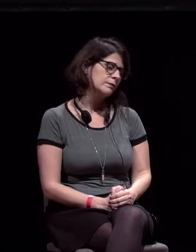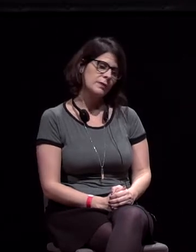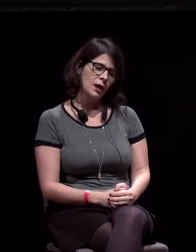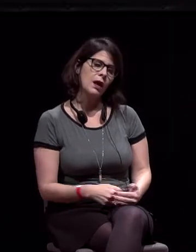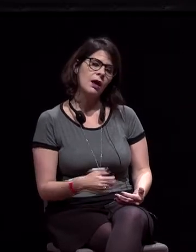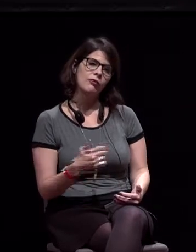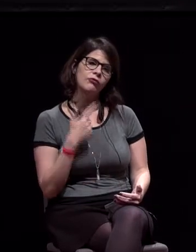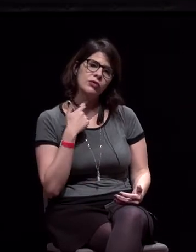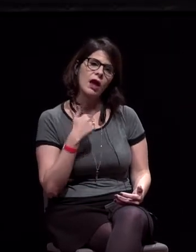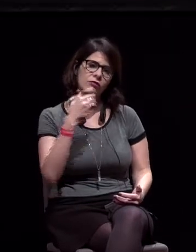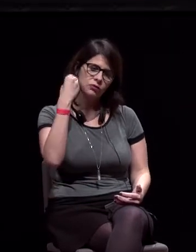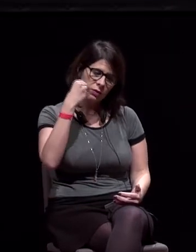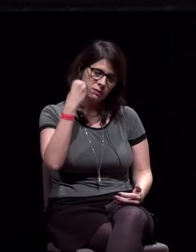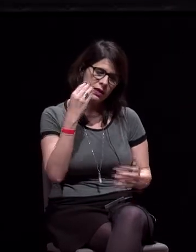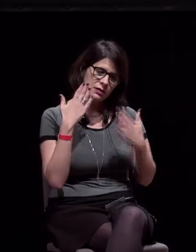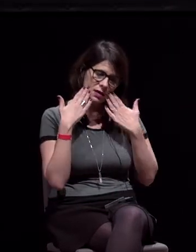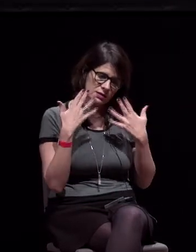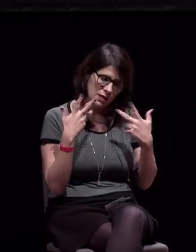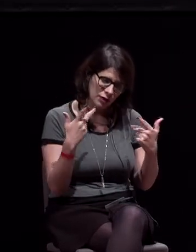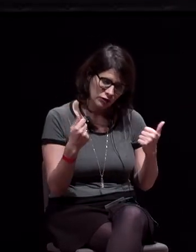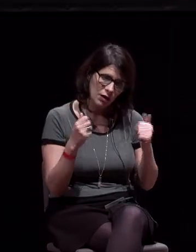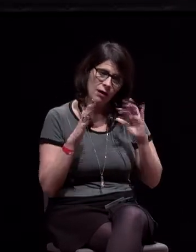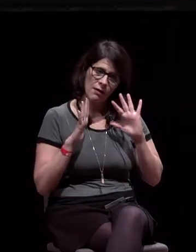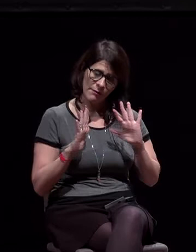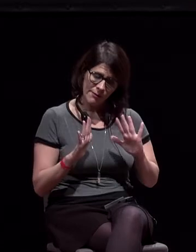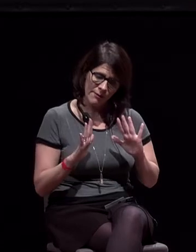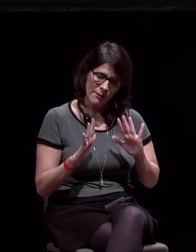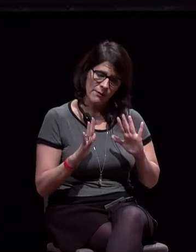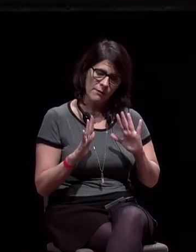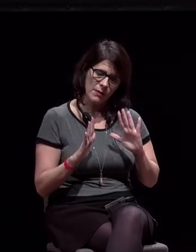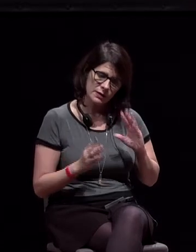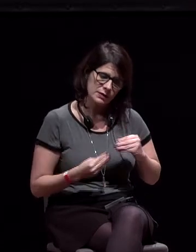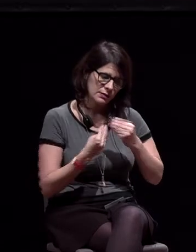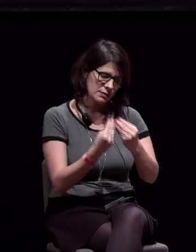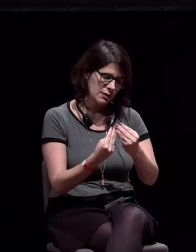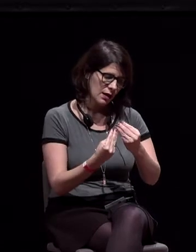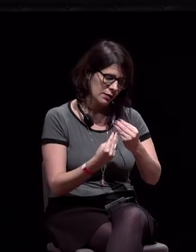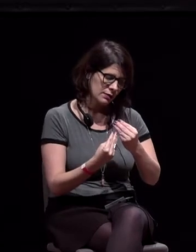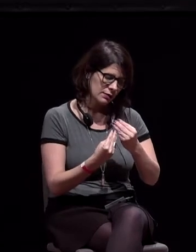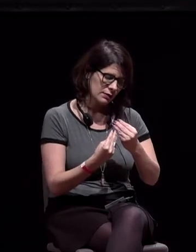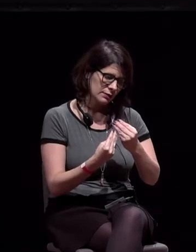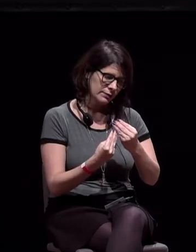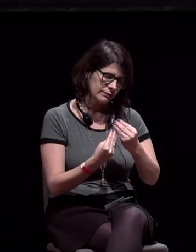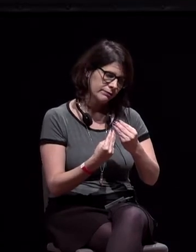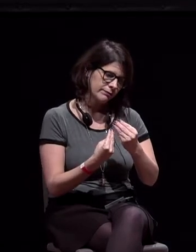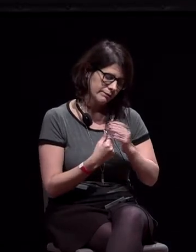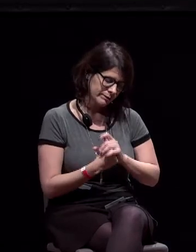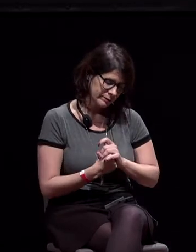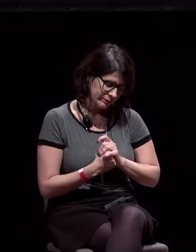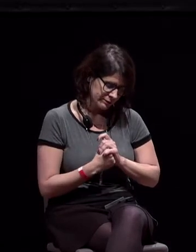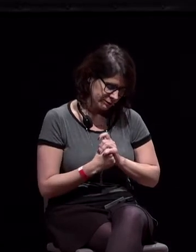estética me sirve de aseguranza epistémica para decir yo soy capaz